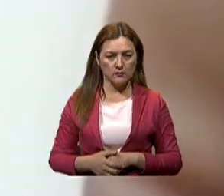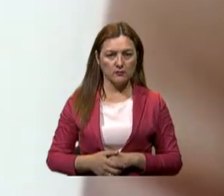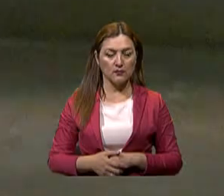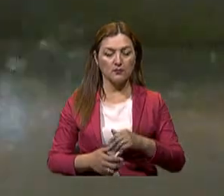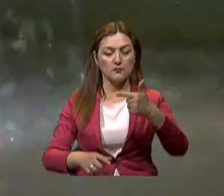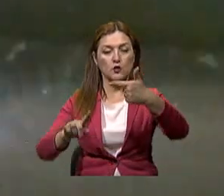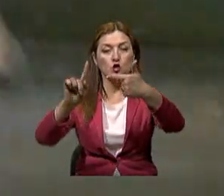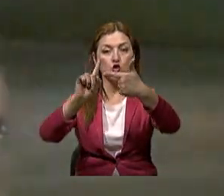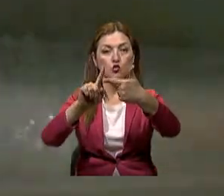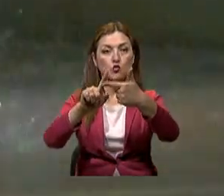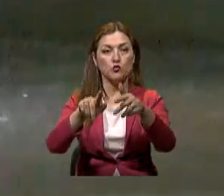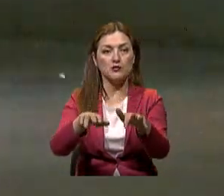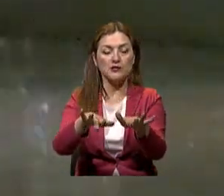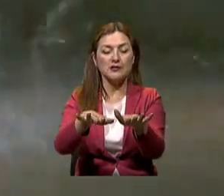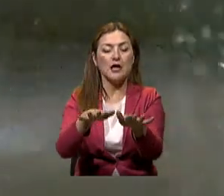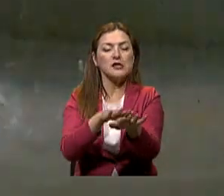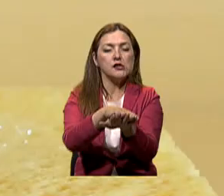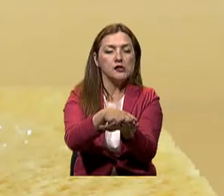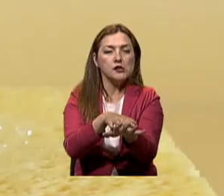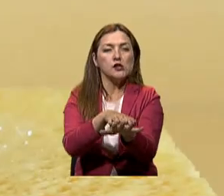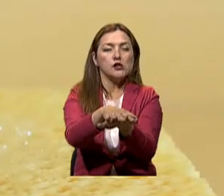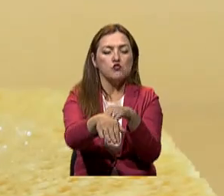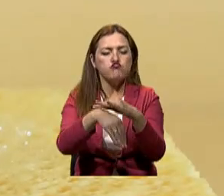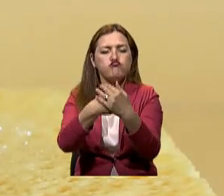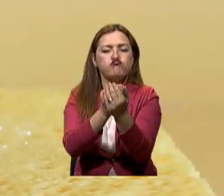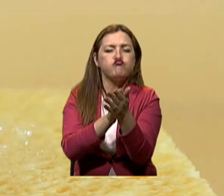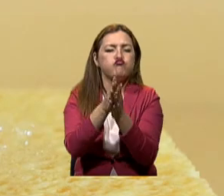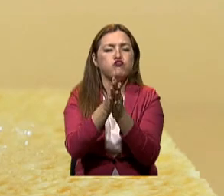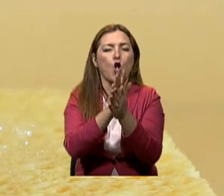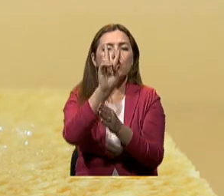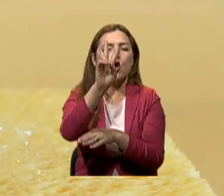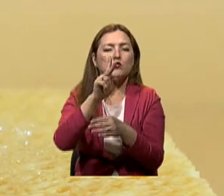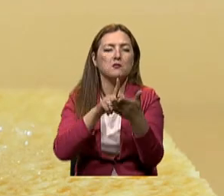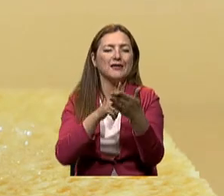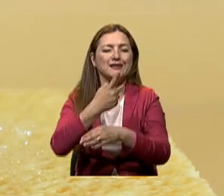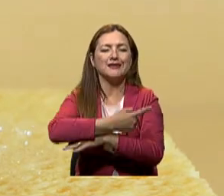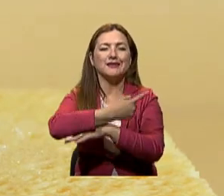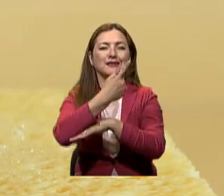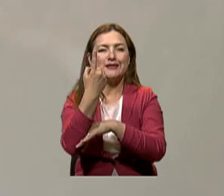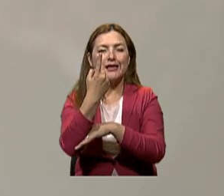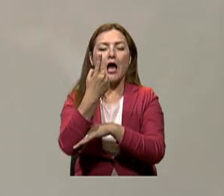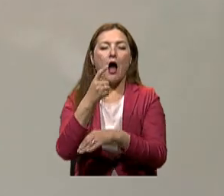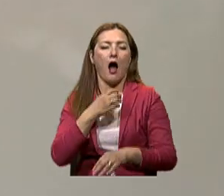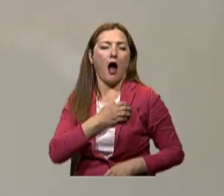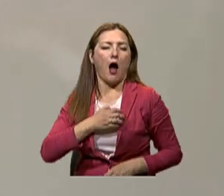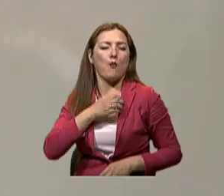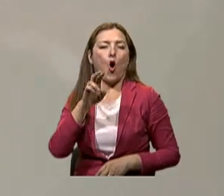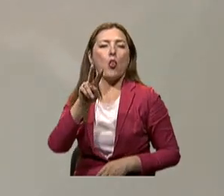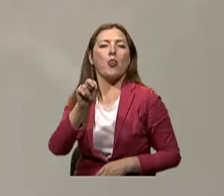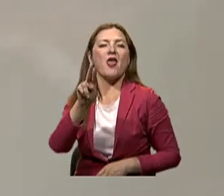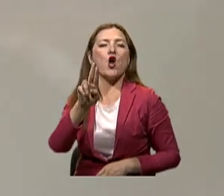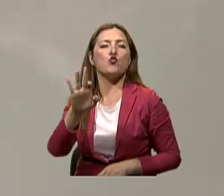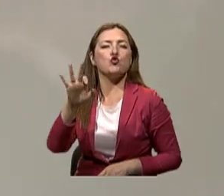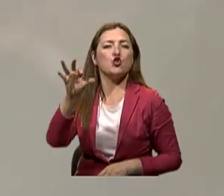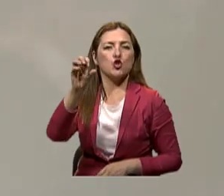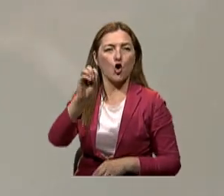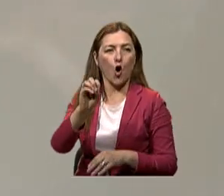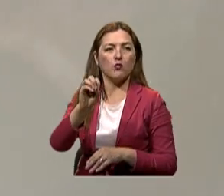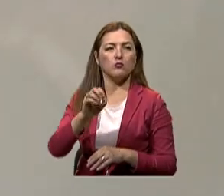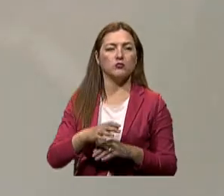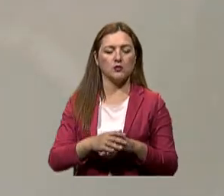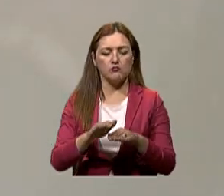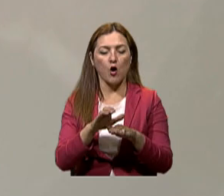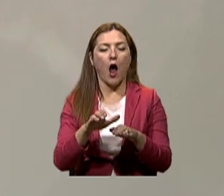los pies siquiera unas 2 veces al día. Usa esponja suave, jabón neutro y agua menor a los 37 grados de temperatura. Tiene que